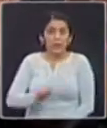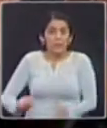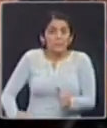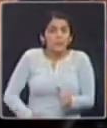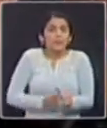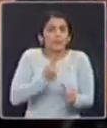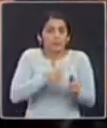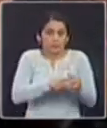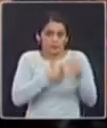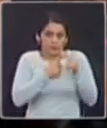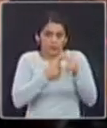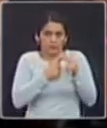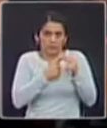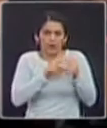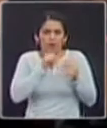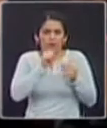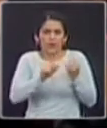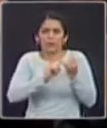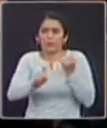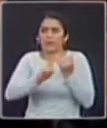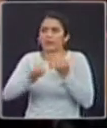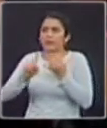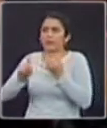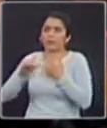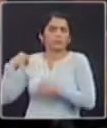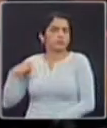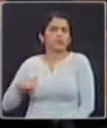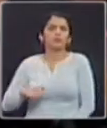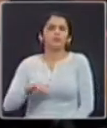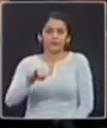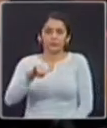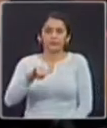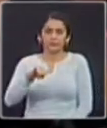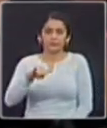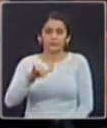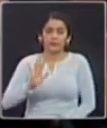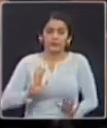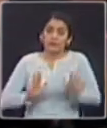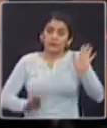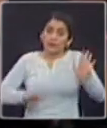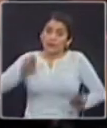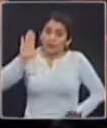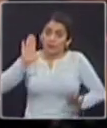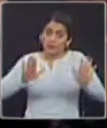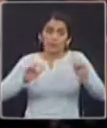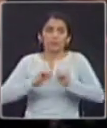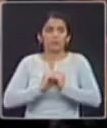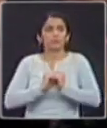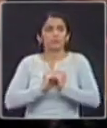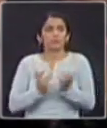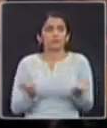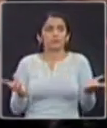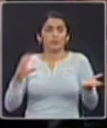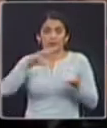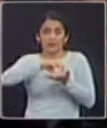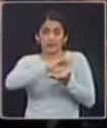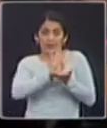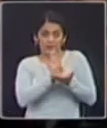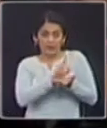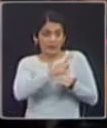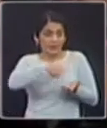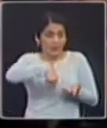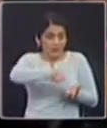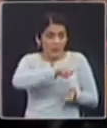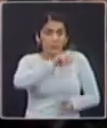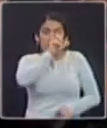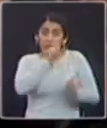último. Y si es que esto tiene que llegar además a algunos integrantes de la Asamblea que estuvieron